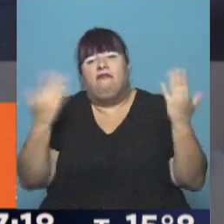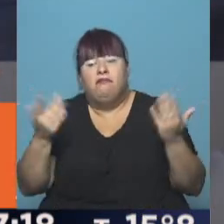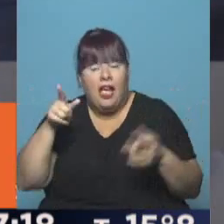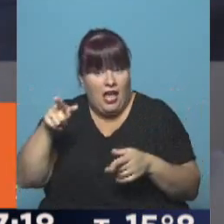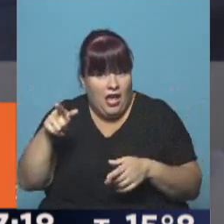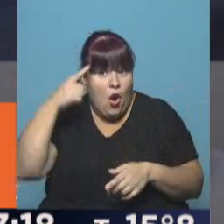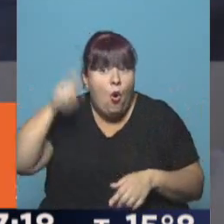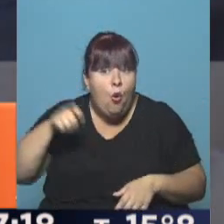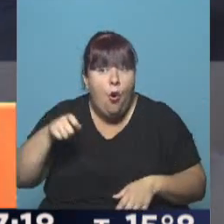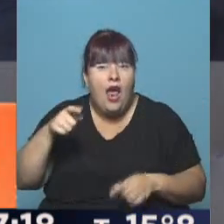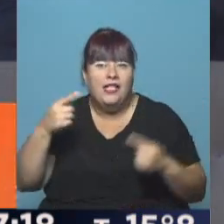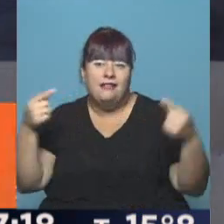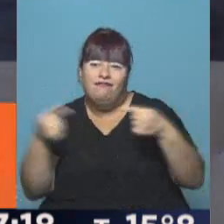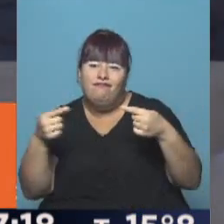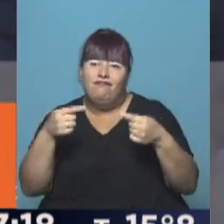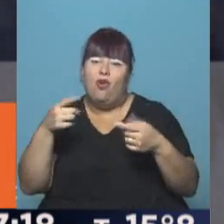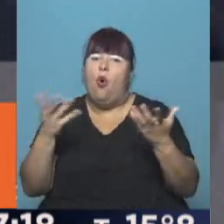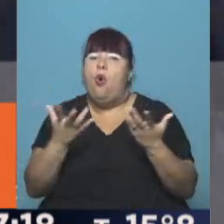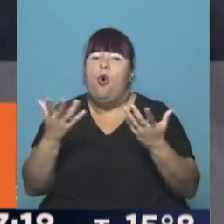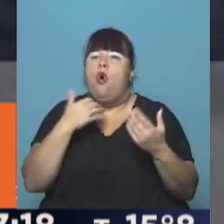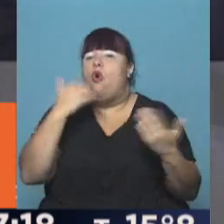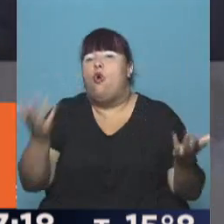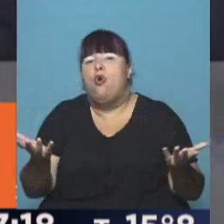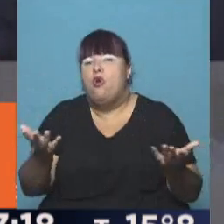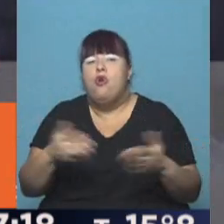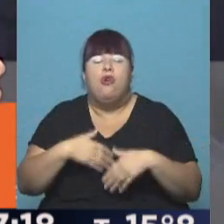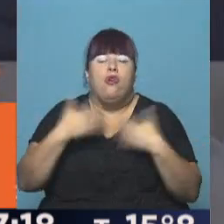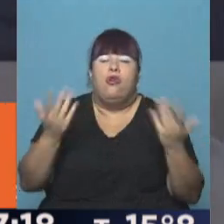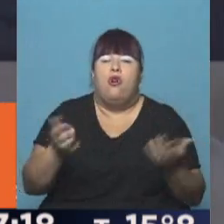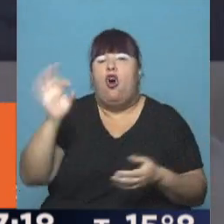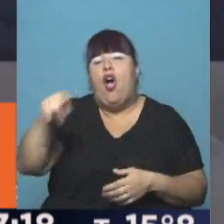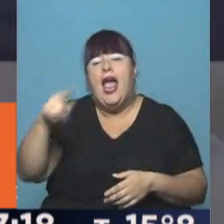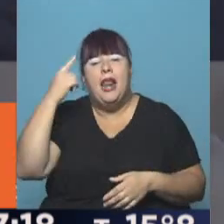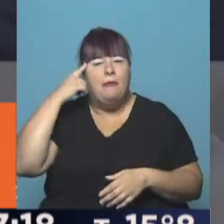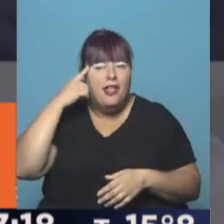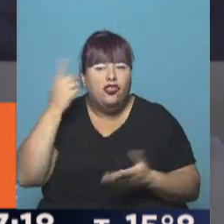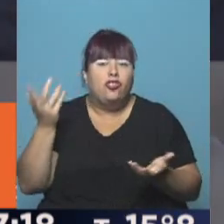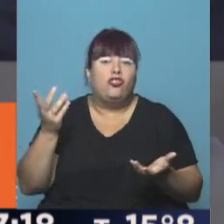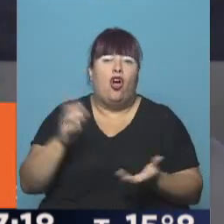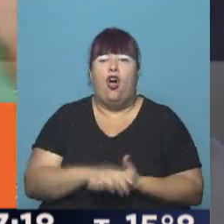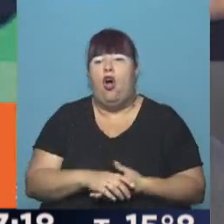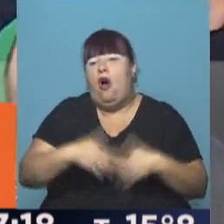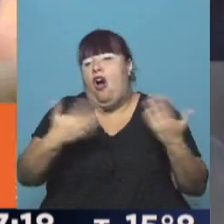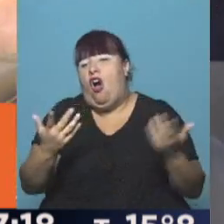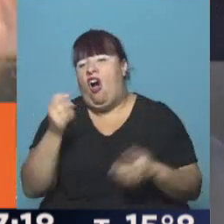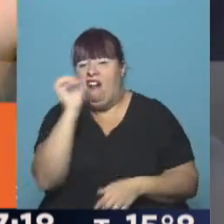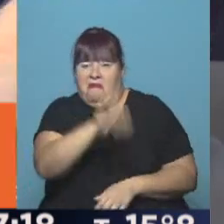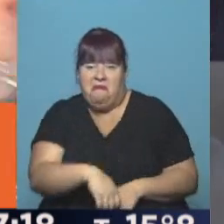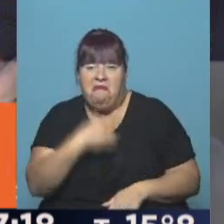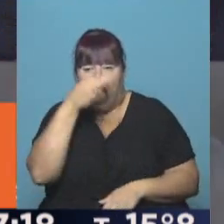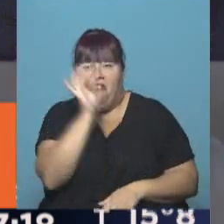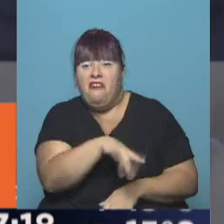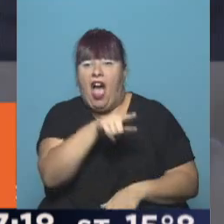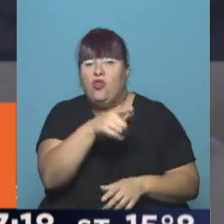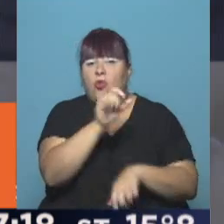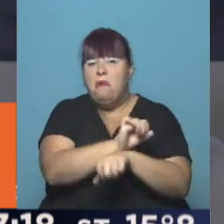que tenía un enfrentamiento o algo, o creía que o despreciaba quizás a